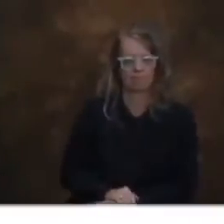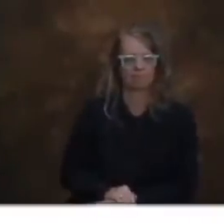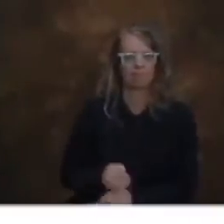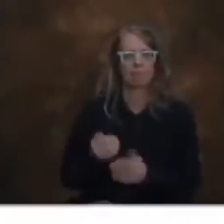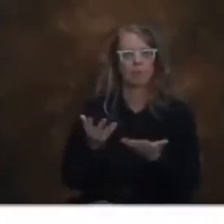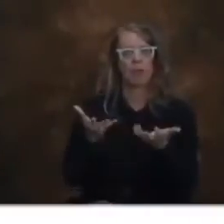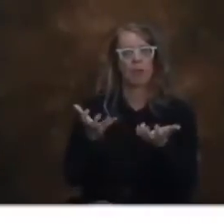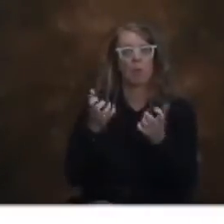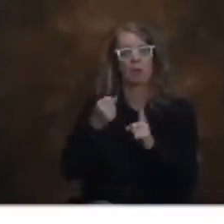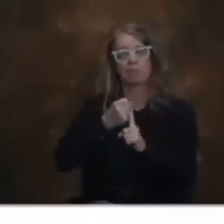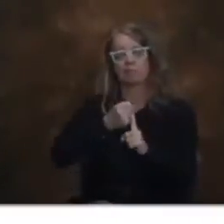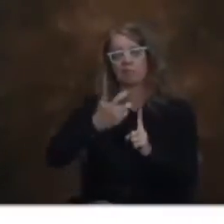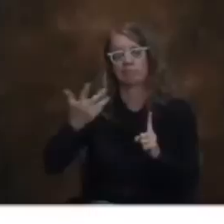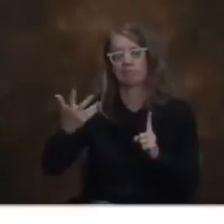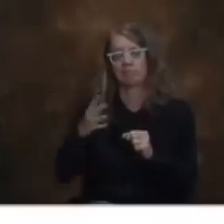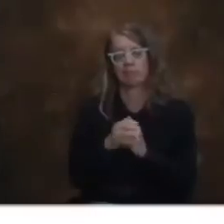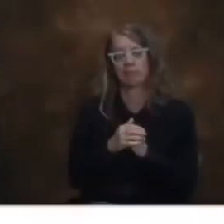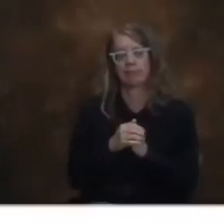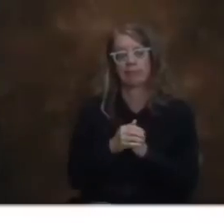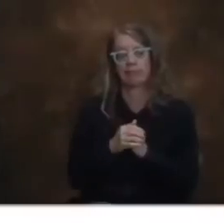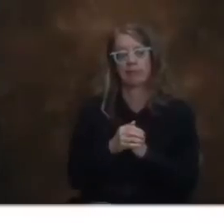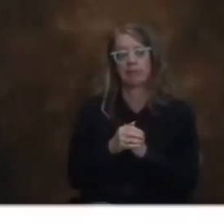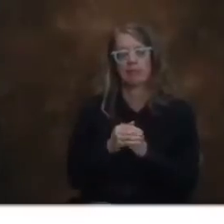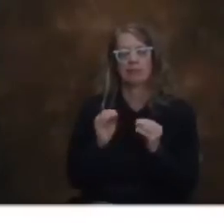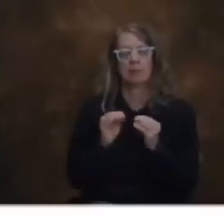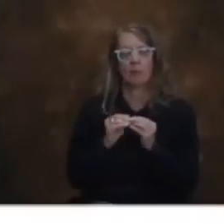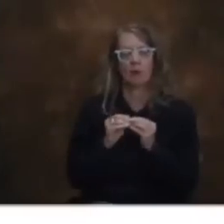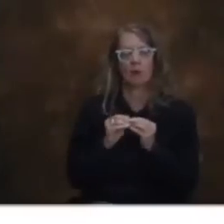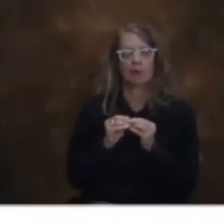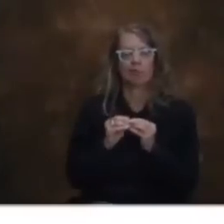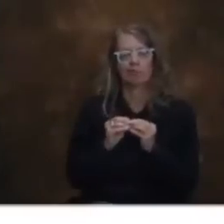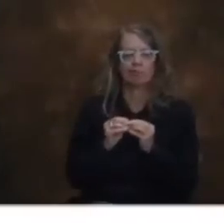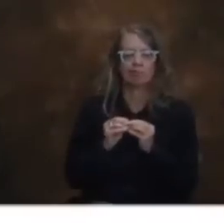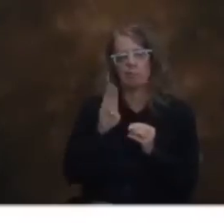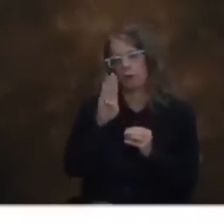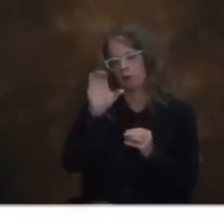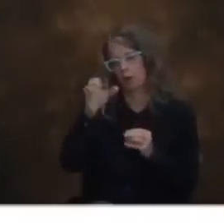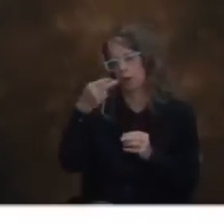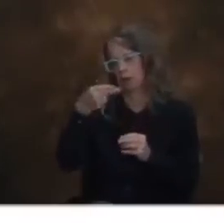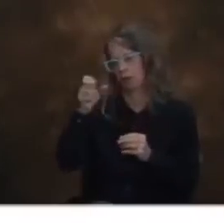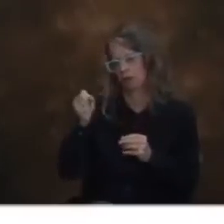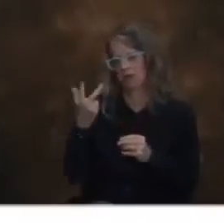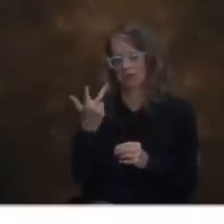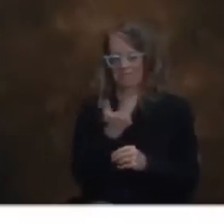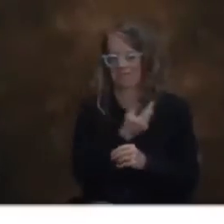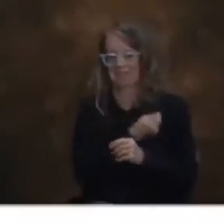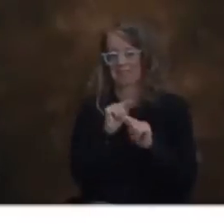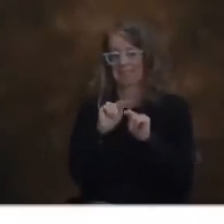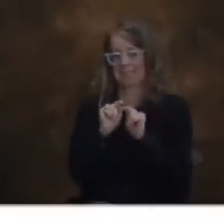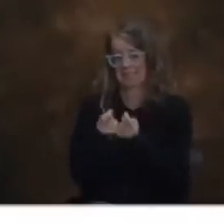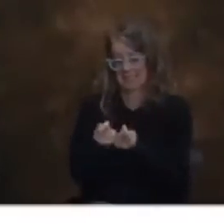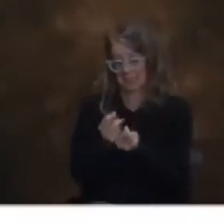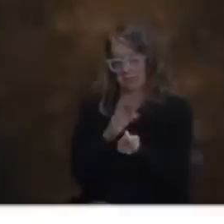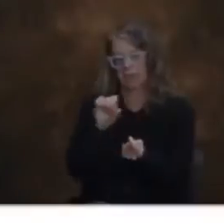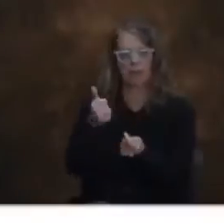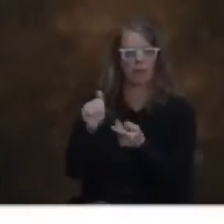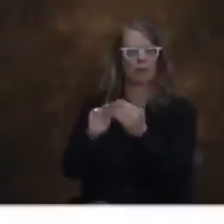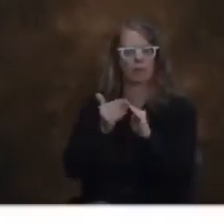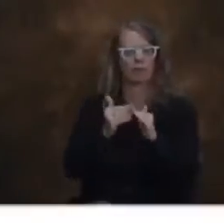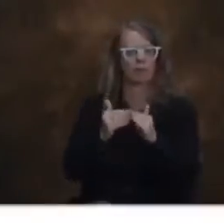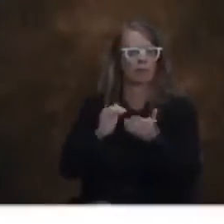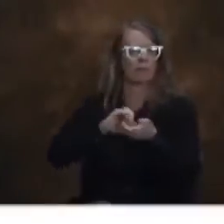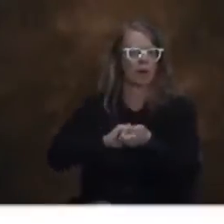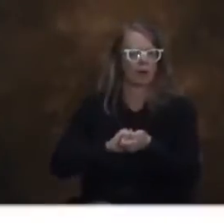y quiero pasar un momento hablando sobre los equipos de vacunas del condados de lancôme y otros proveedores